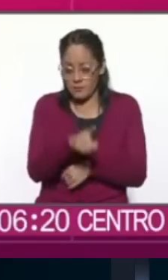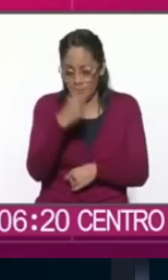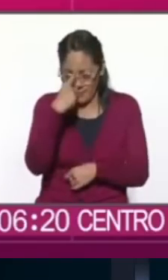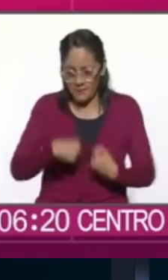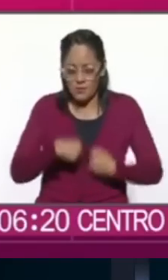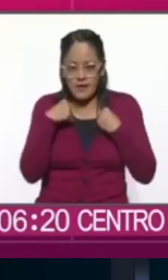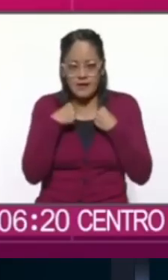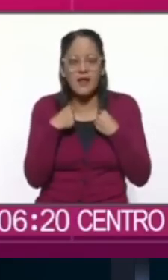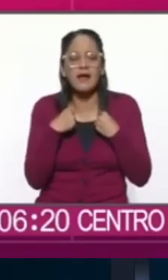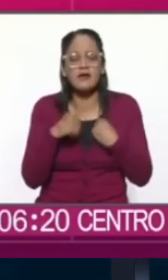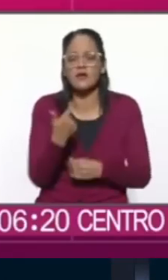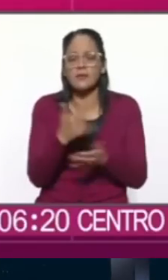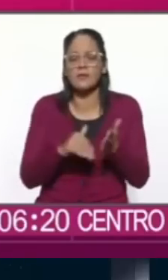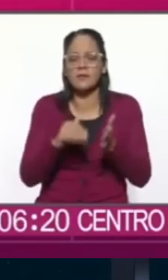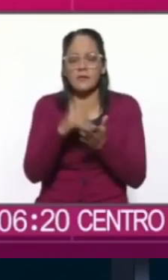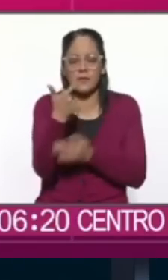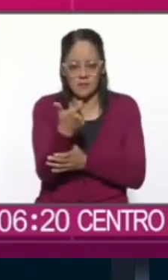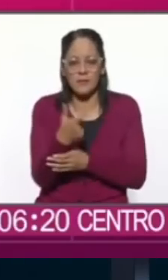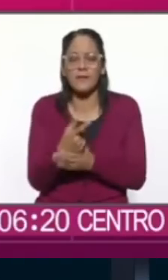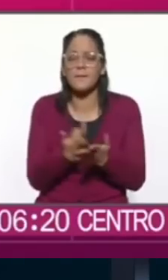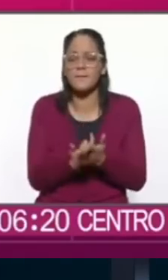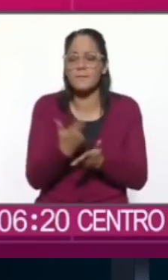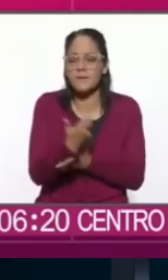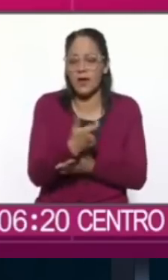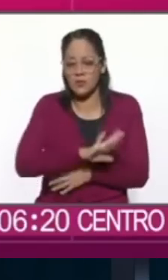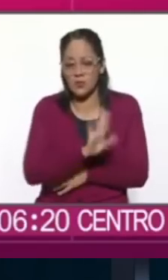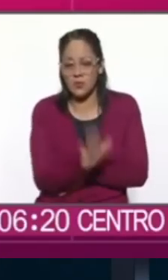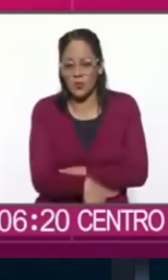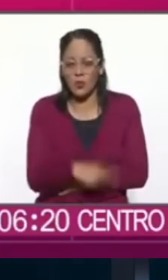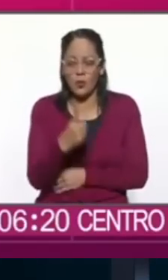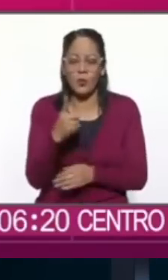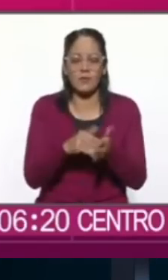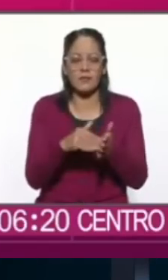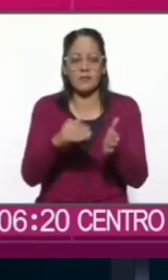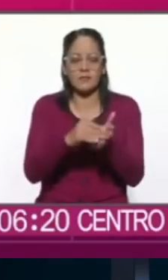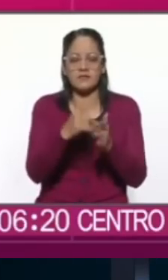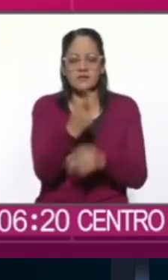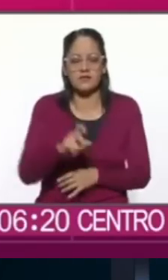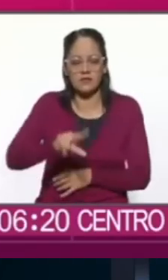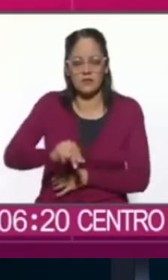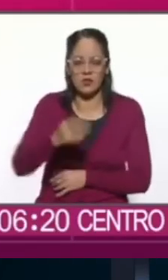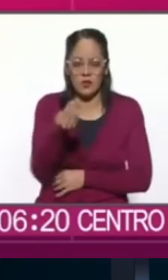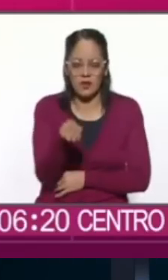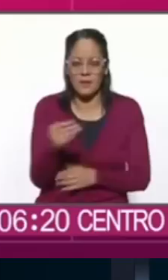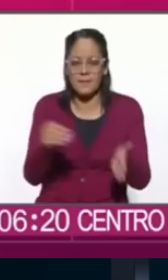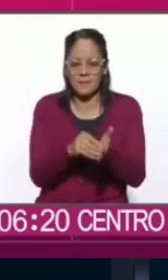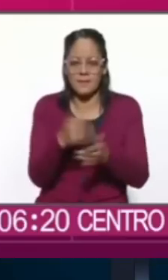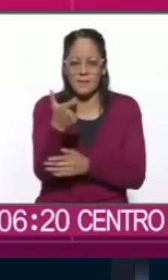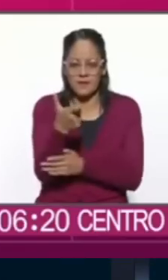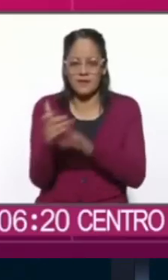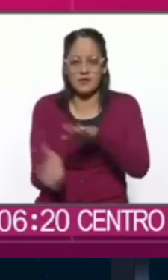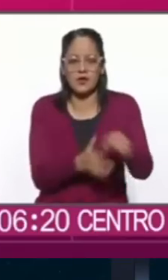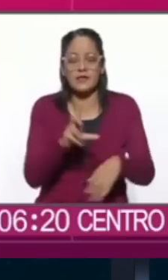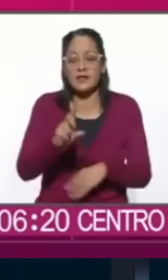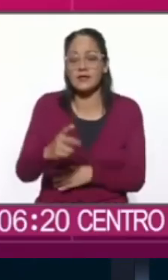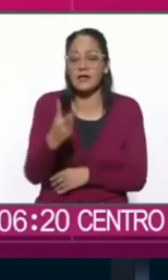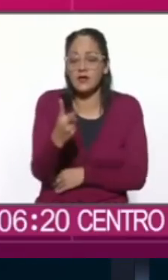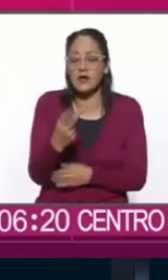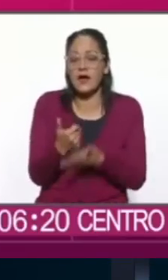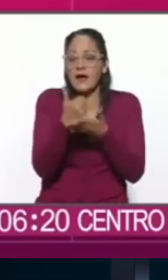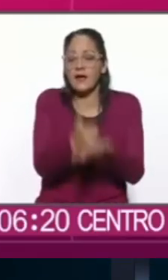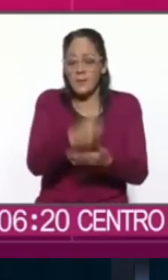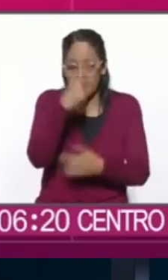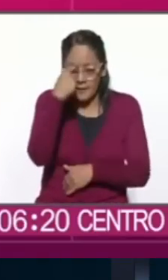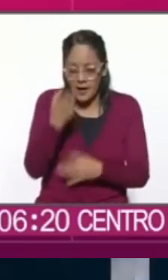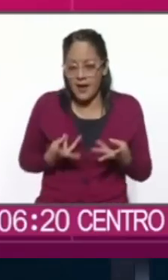pesos. 31. Pago por defunción de 1.189.000 pesos. 32. Ayuda para gastos funerarios de